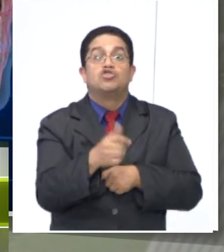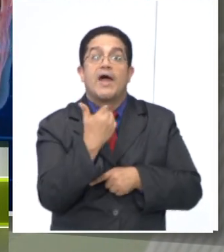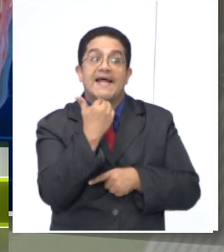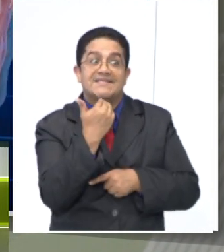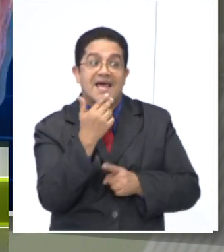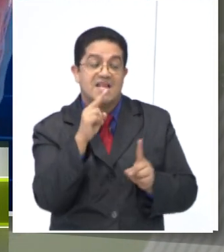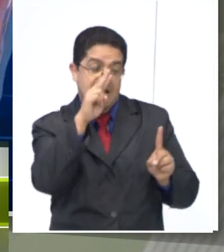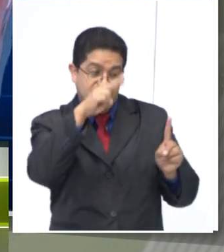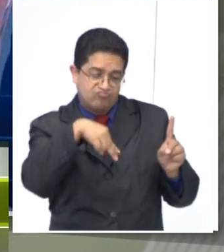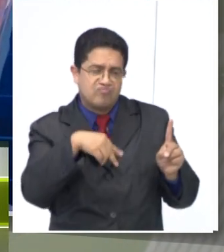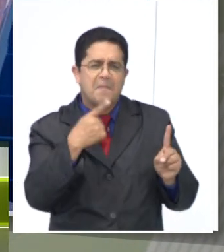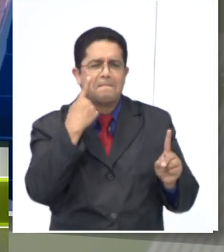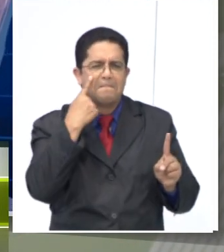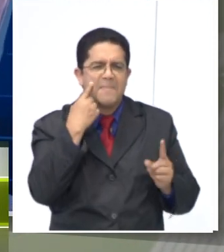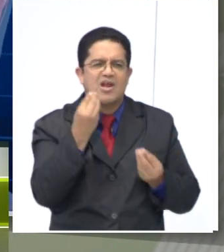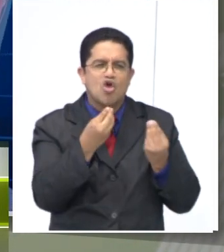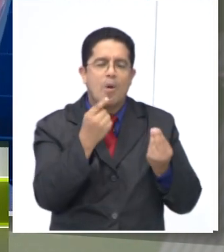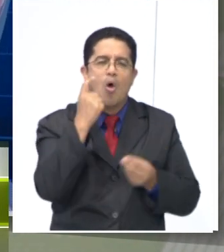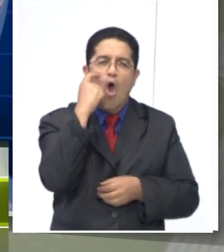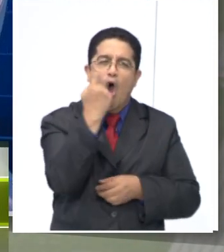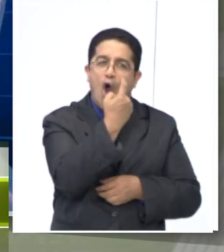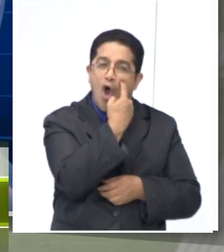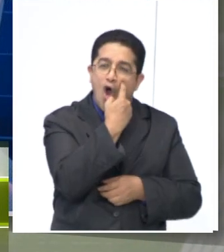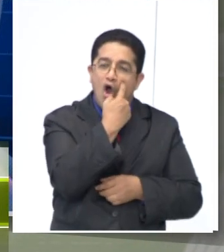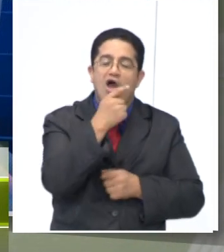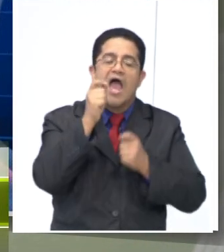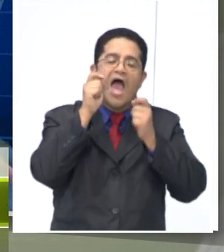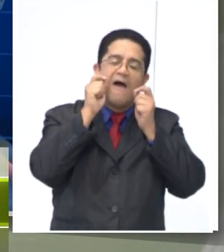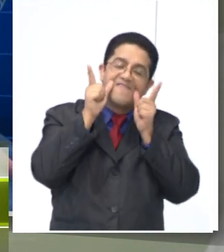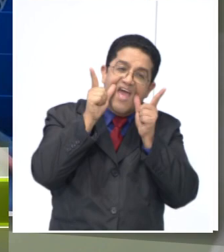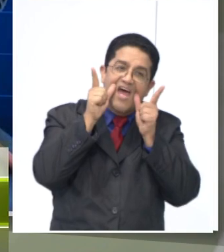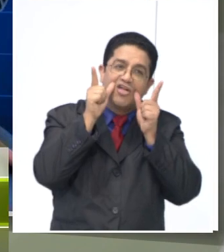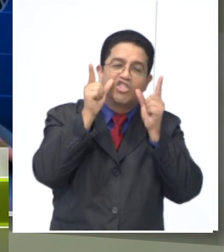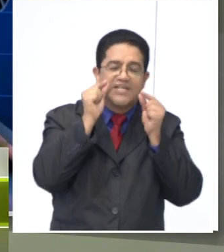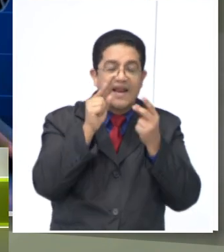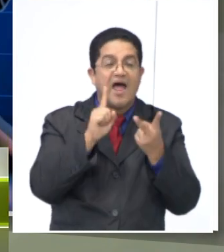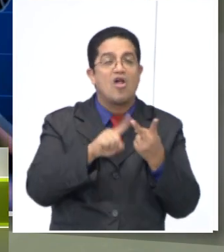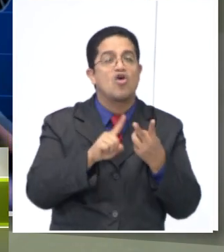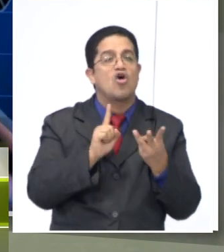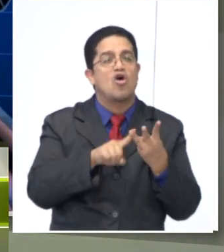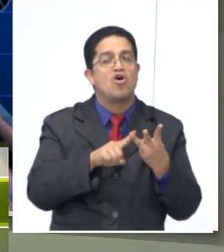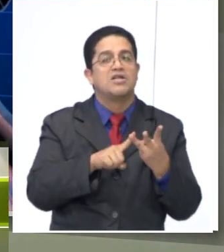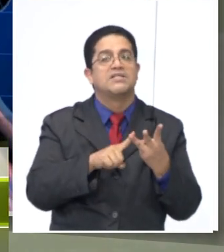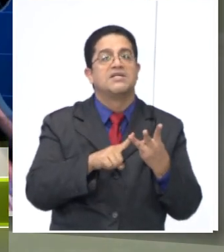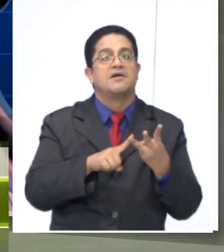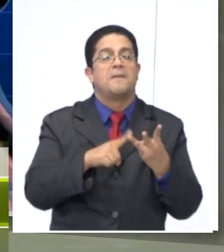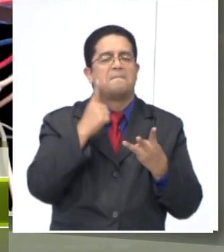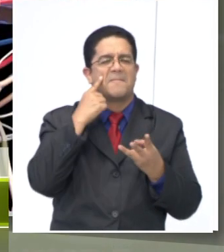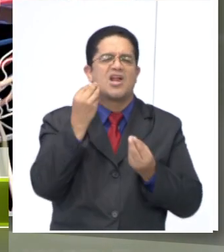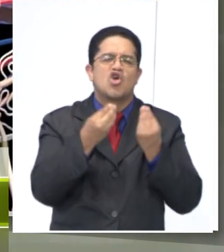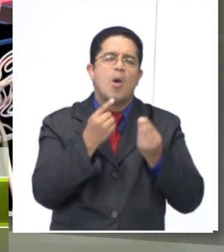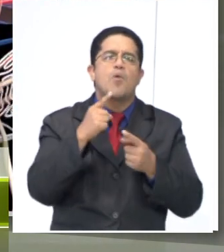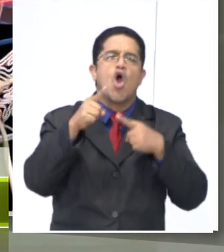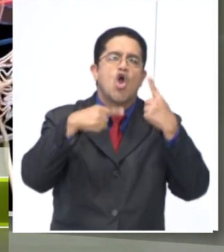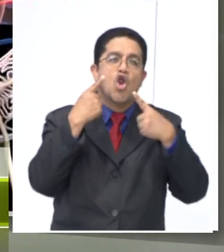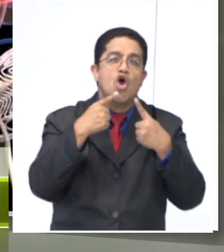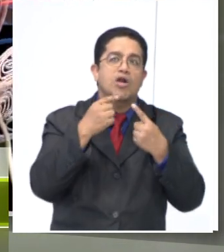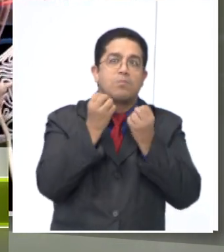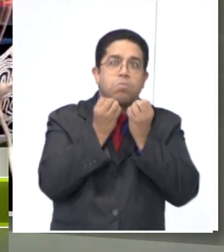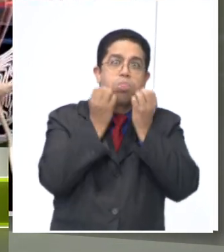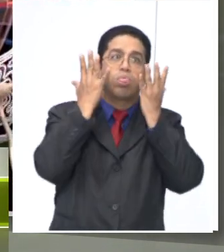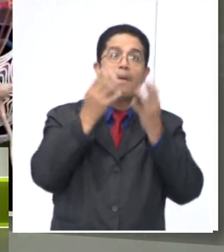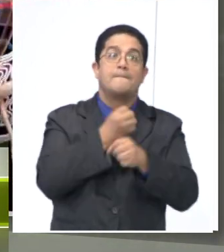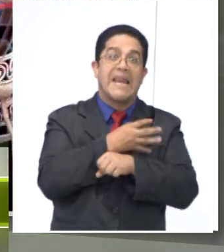al paciente, ver cómo están los ojos, si están abiertos o cerrados, ver cómo está si hay palidez, si el paciente se torna pálido, si hay algún